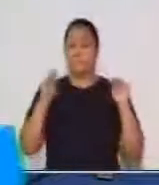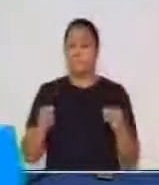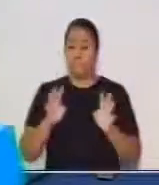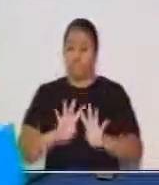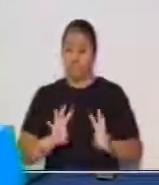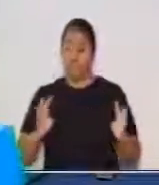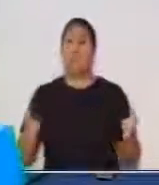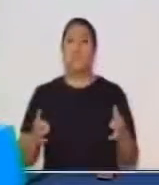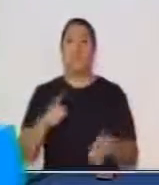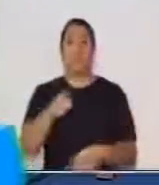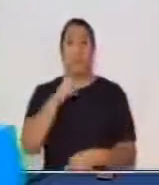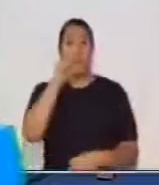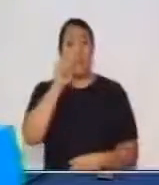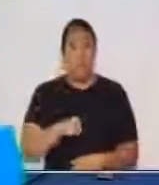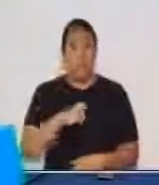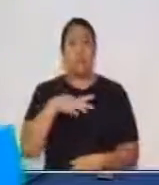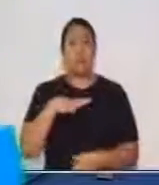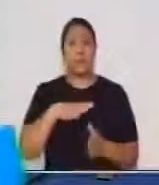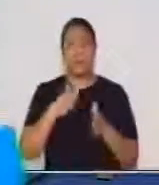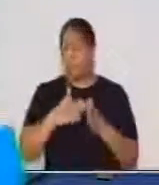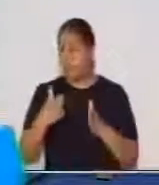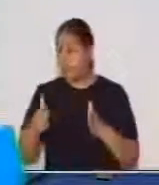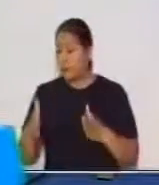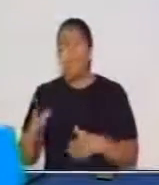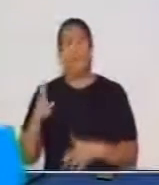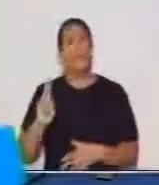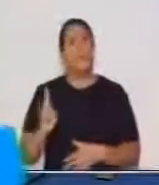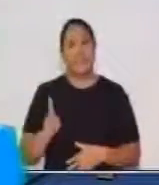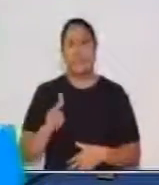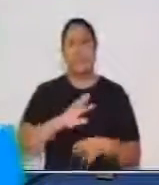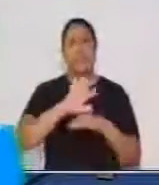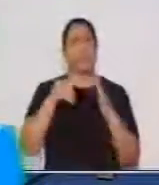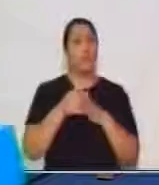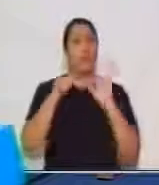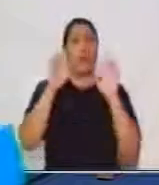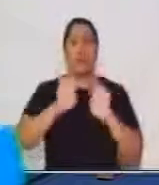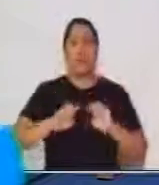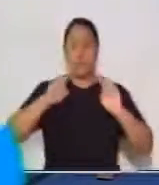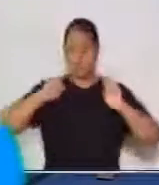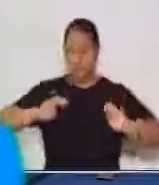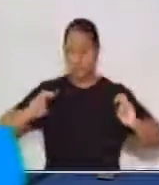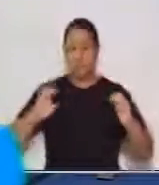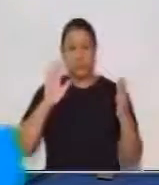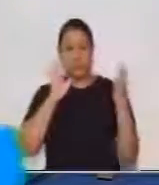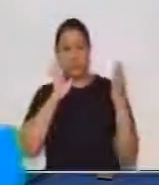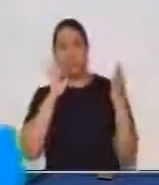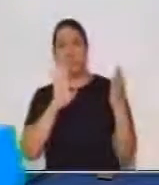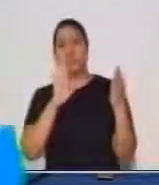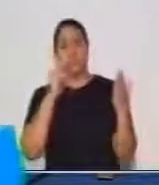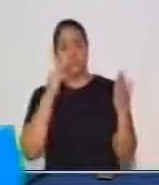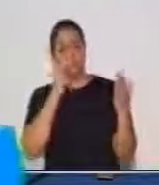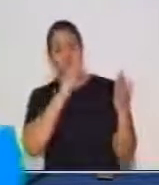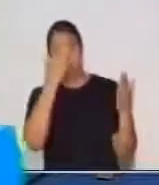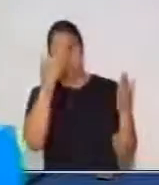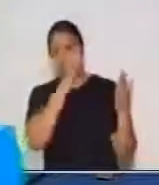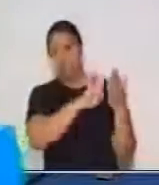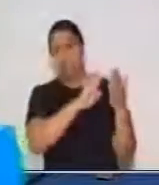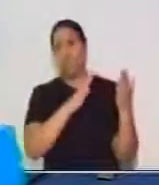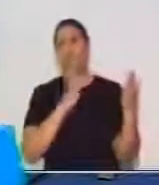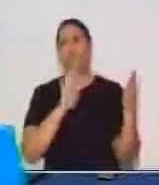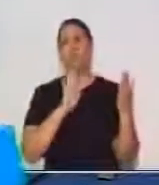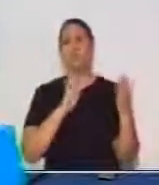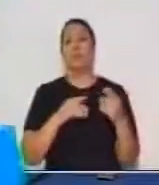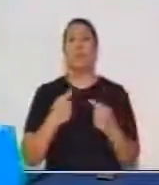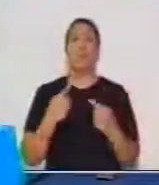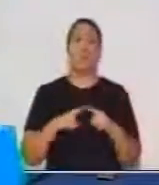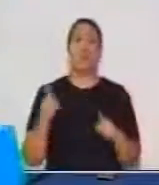debe tener una estructura siempre donde todos los integrantes puedan verse unos con otros, aunque no específicamente